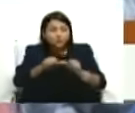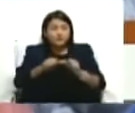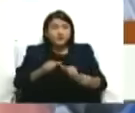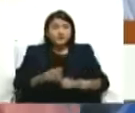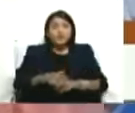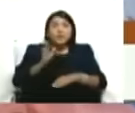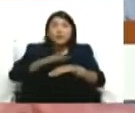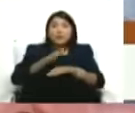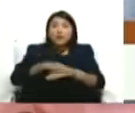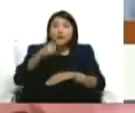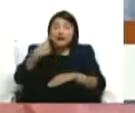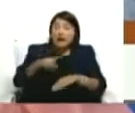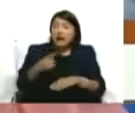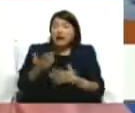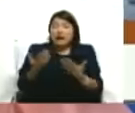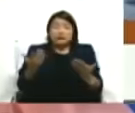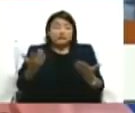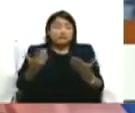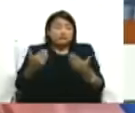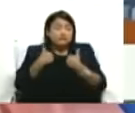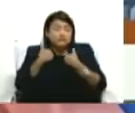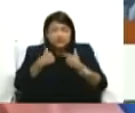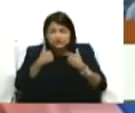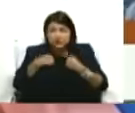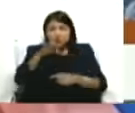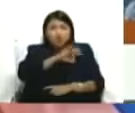heridas sociales que causaron.